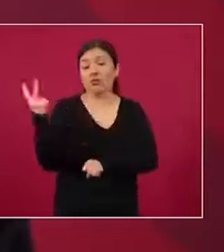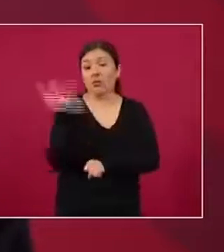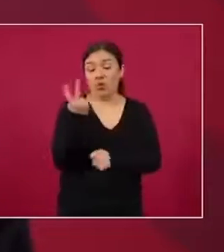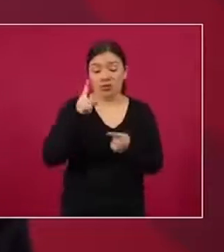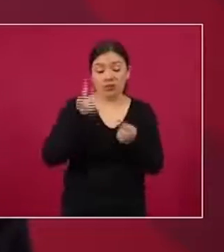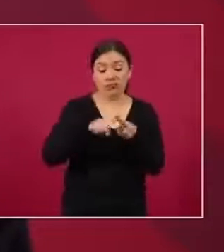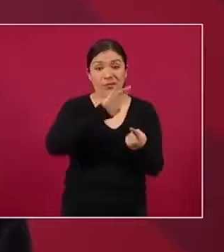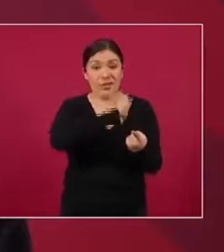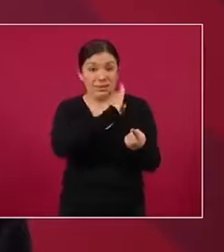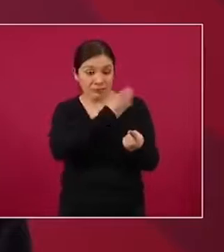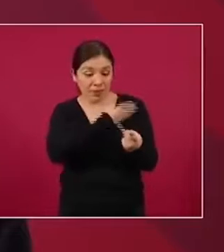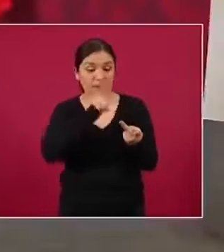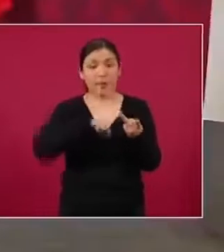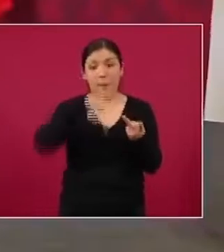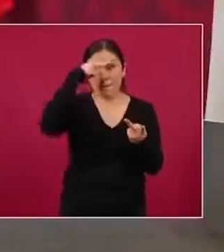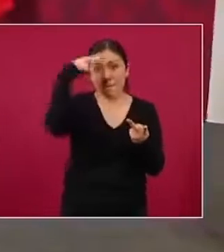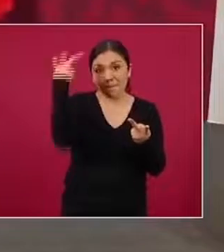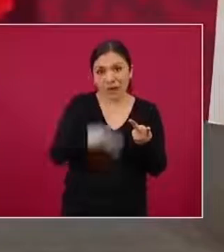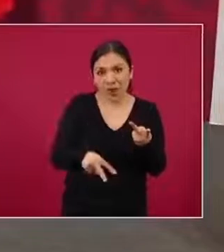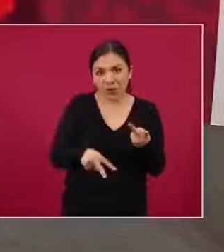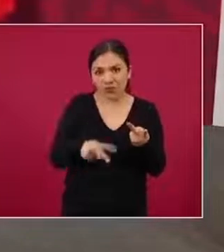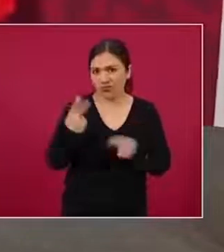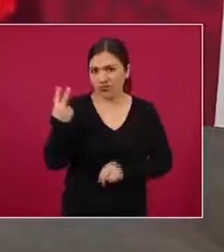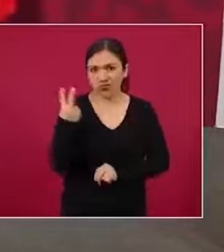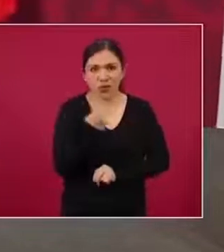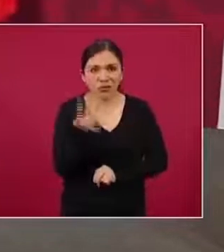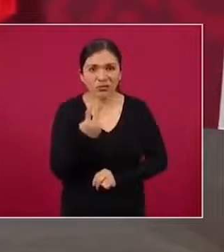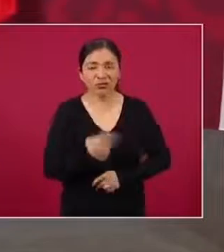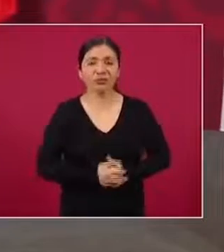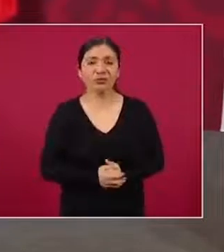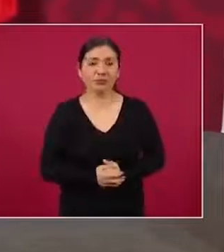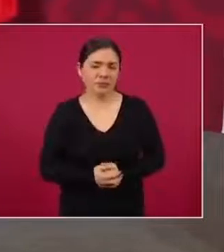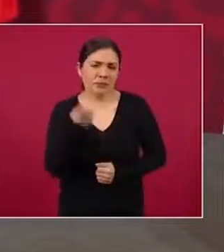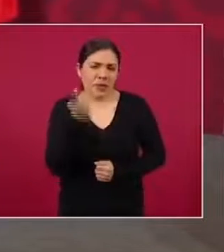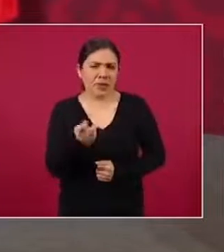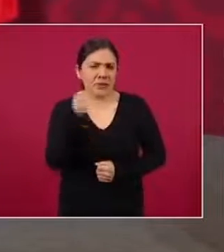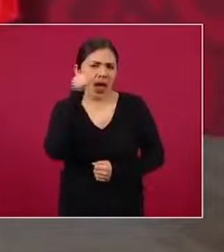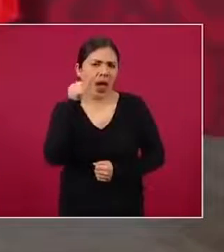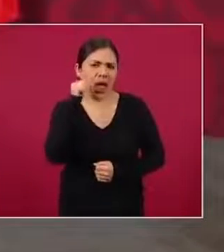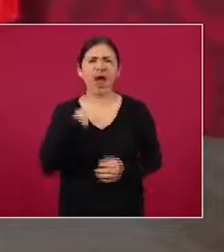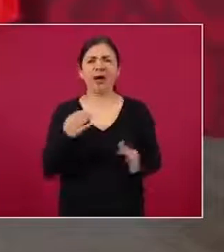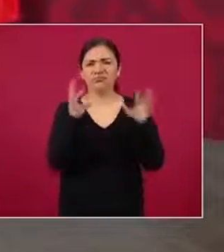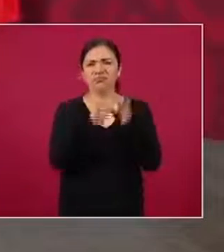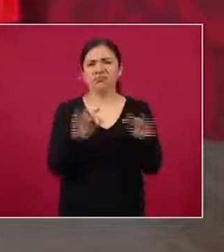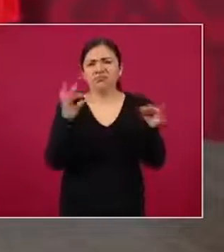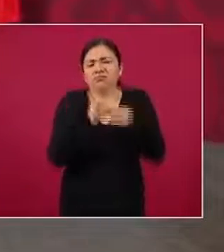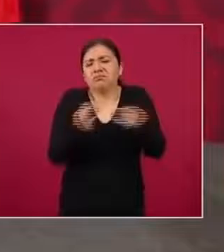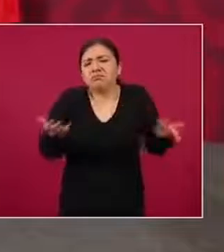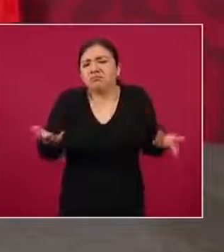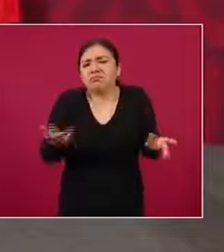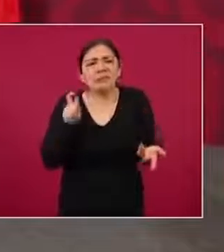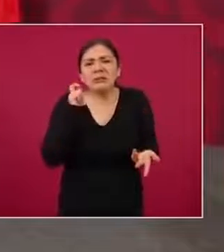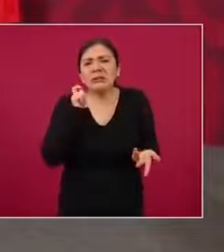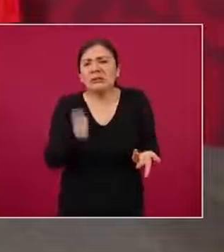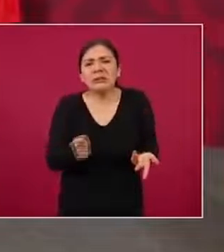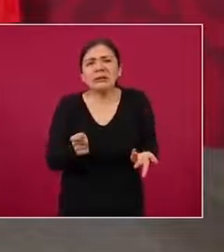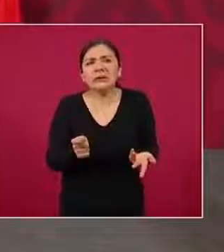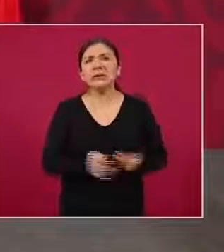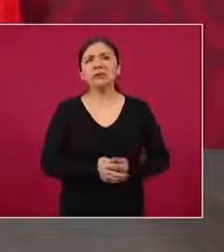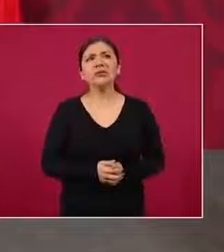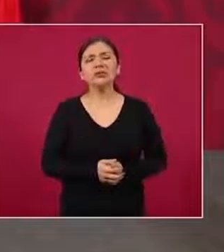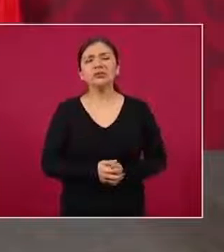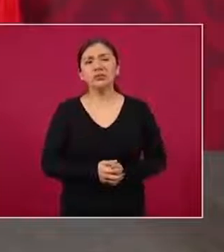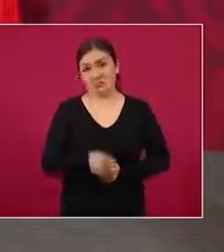en el que los intereses de empresas españolas en México aumentan. Concretamente, Santander está en la puja por el negocio minorista